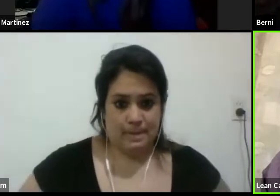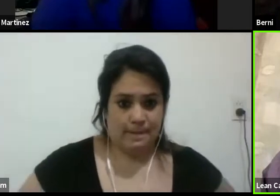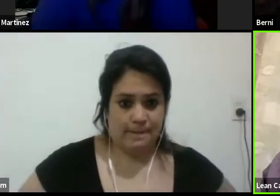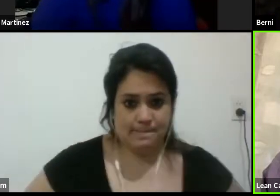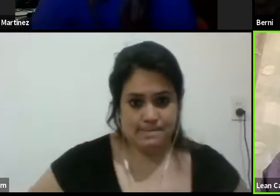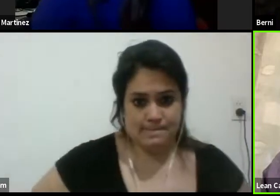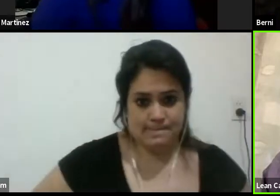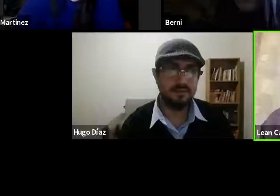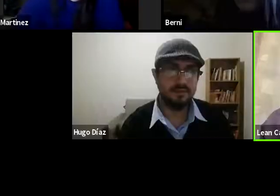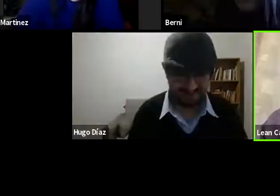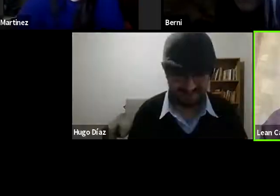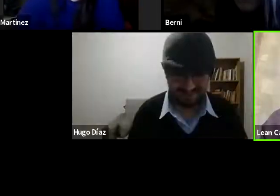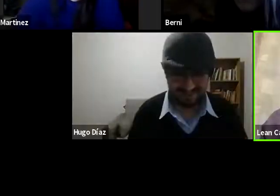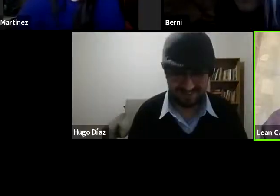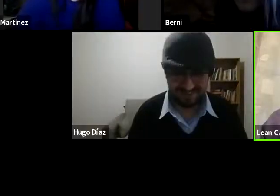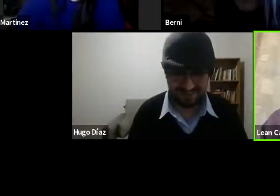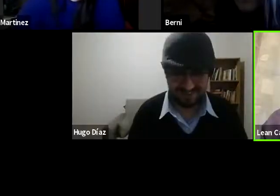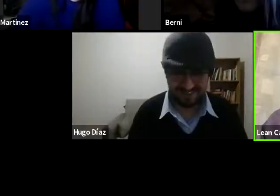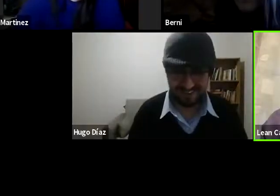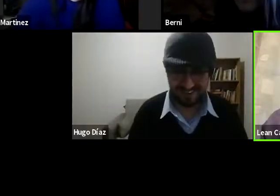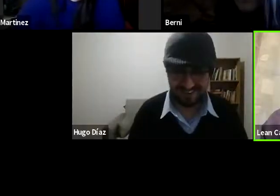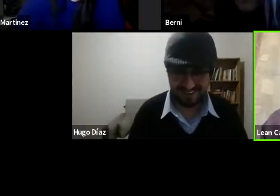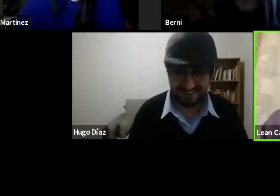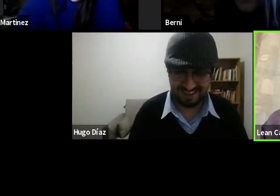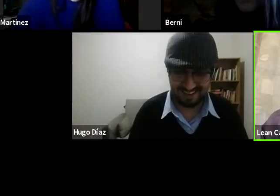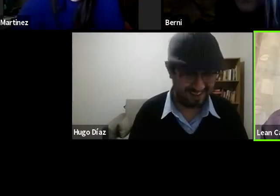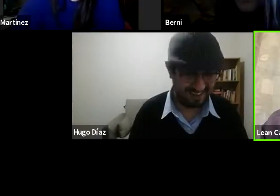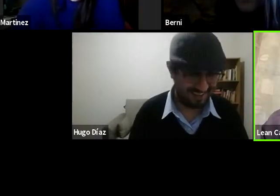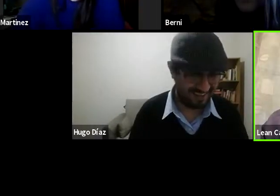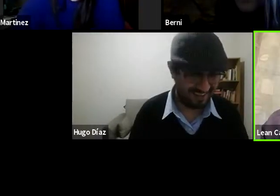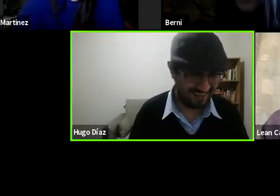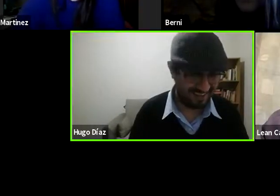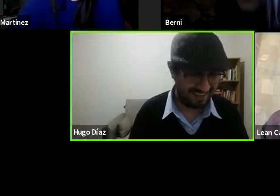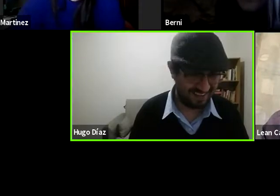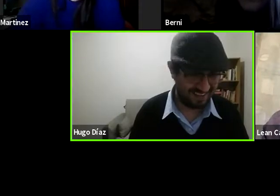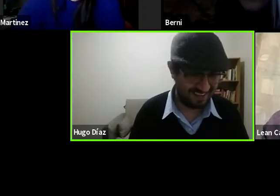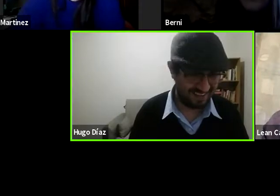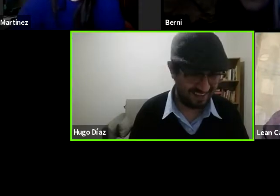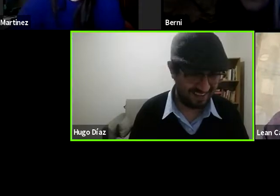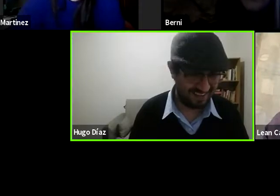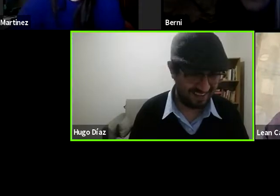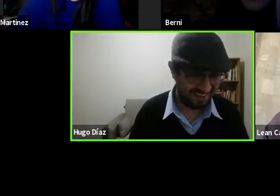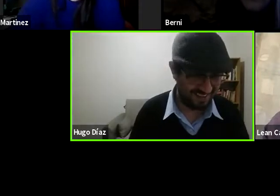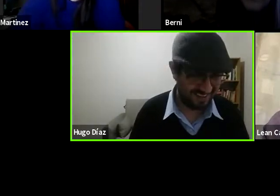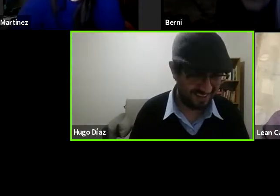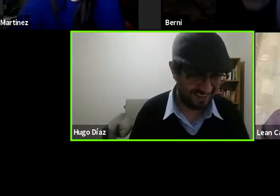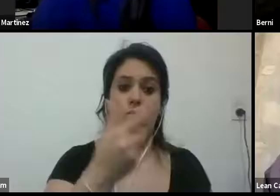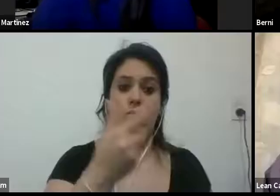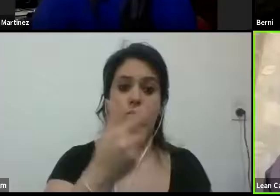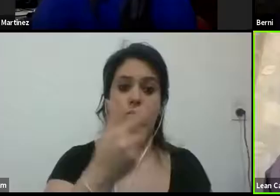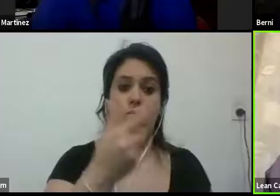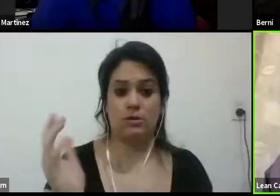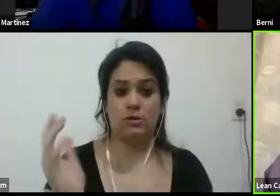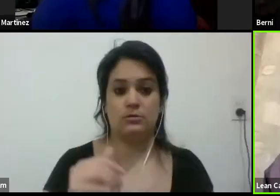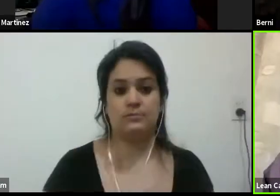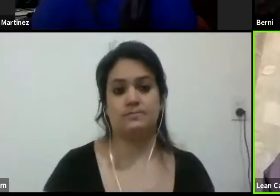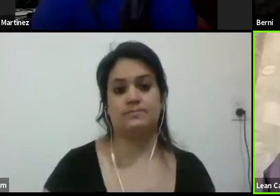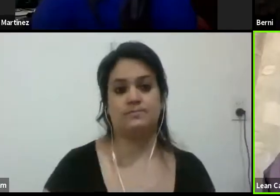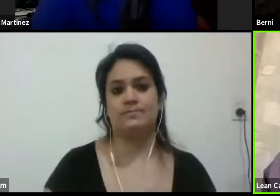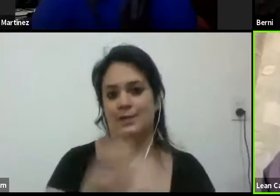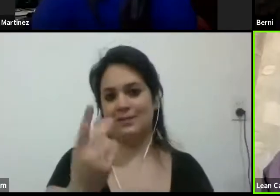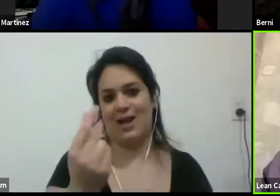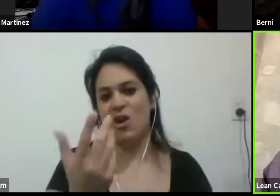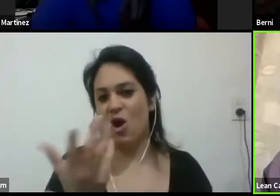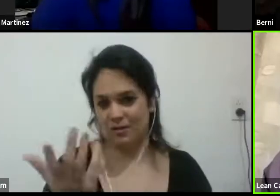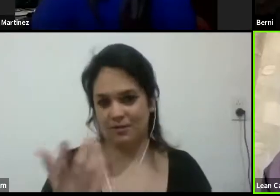está la paso por acá nadie tamara rodríguez aproximadamente cuántos el valor de cursado aproximadamente en realidad se los digo el valor